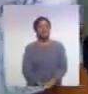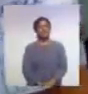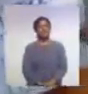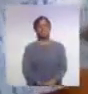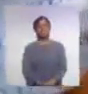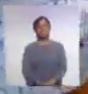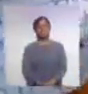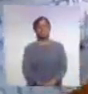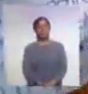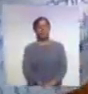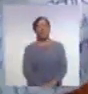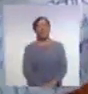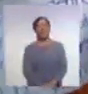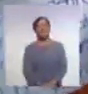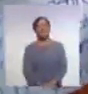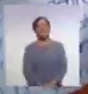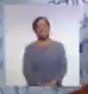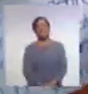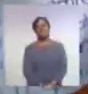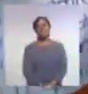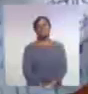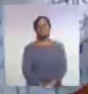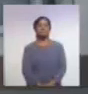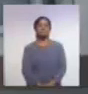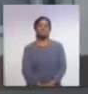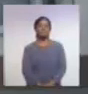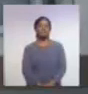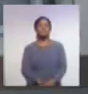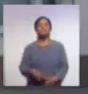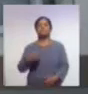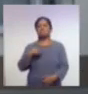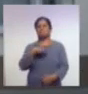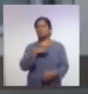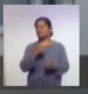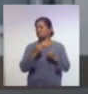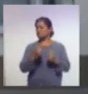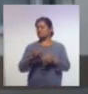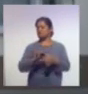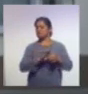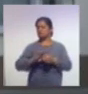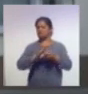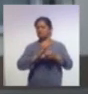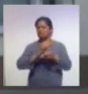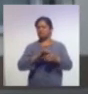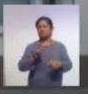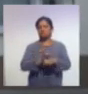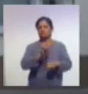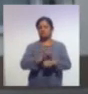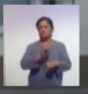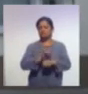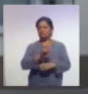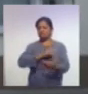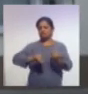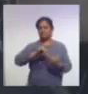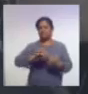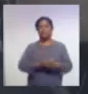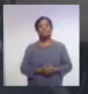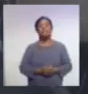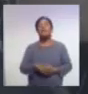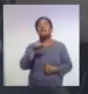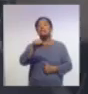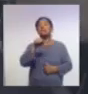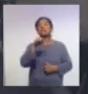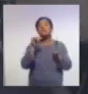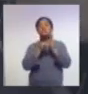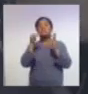empobrecida! ¡Nosotros somos un pueblo solidario! Y es que de los 16 millones de personas que viven en